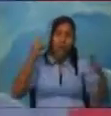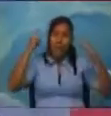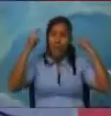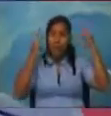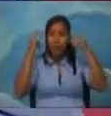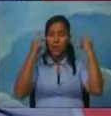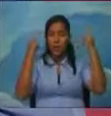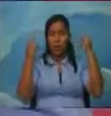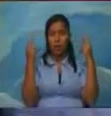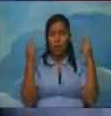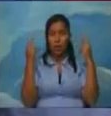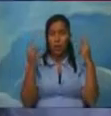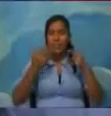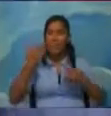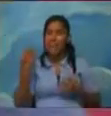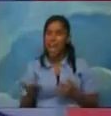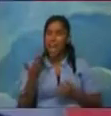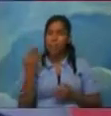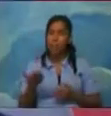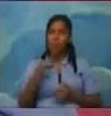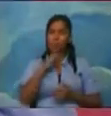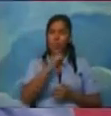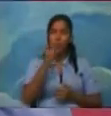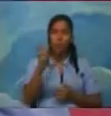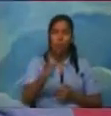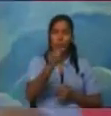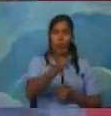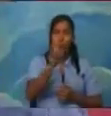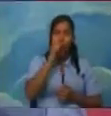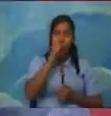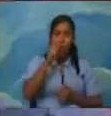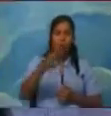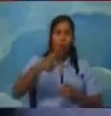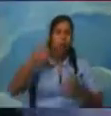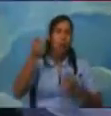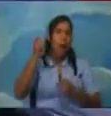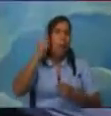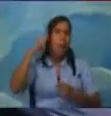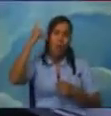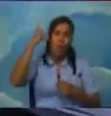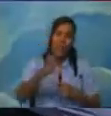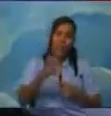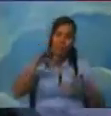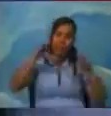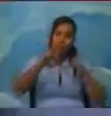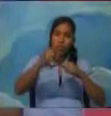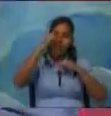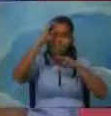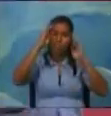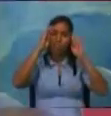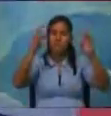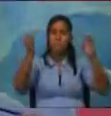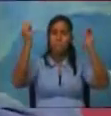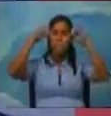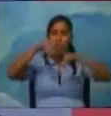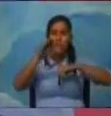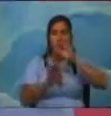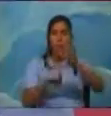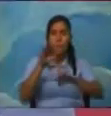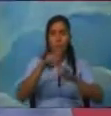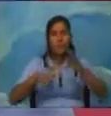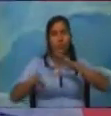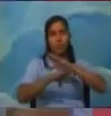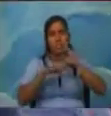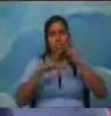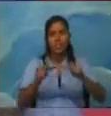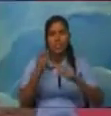reflexionar. Qué importante es cuando el hombre, cuando la mujer toma en cuenta y pone los pies, como se dice, sobre